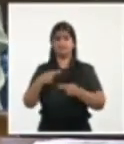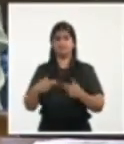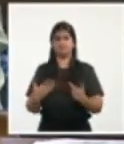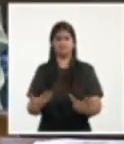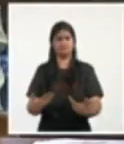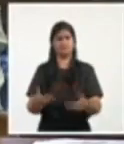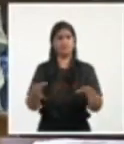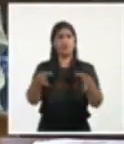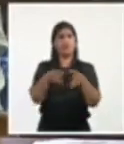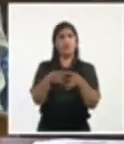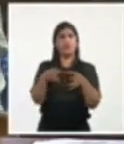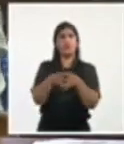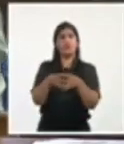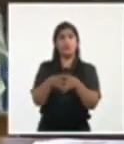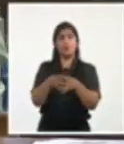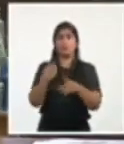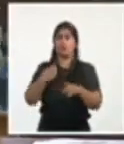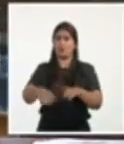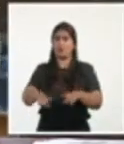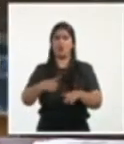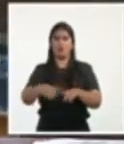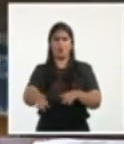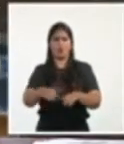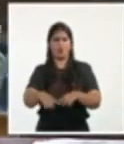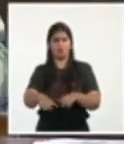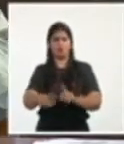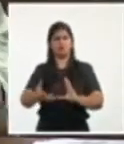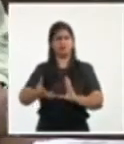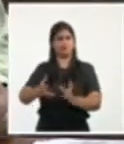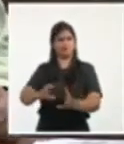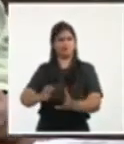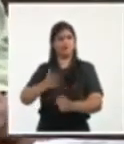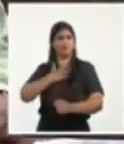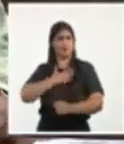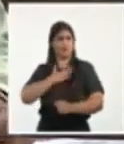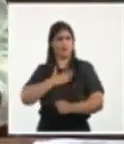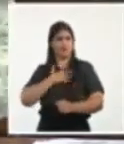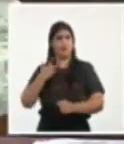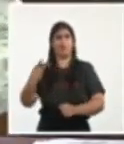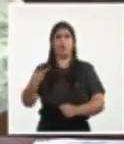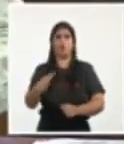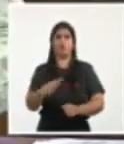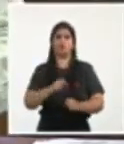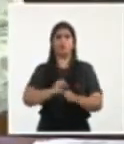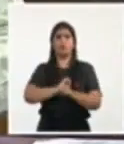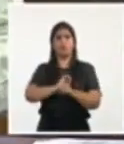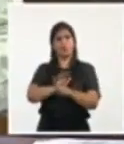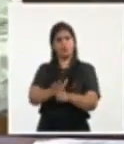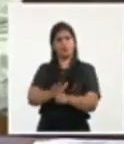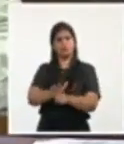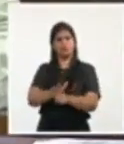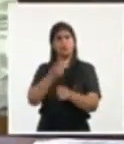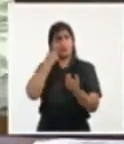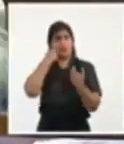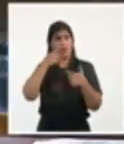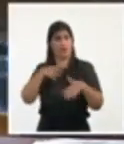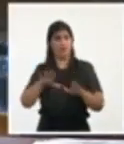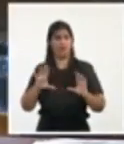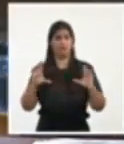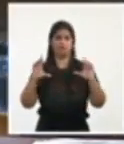un grupo de acciones para lograr trabajar y conducir las principales acciones junto a las autoridades de la